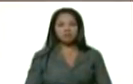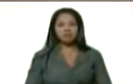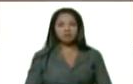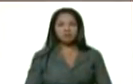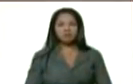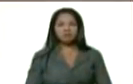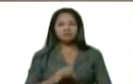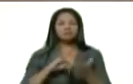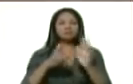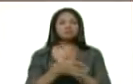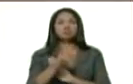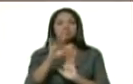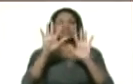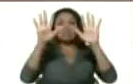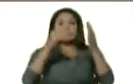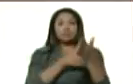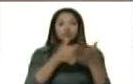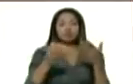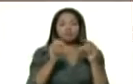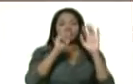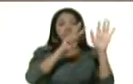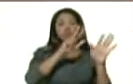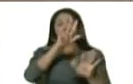Quiere decir